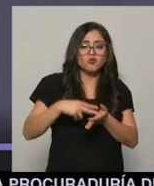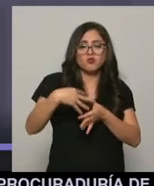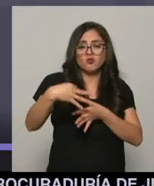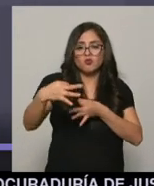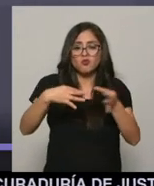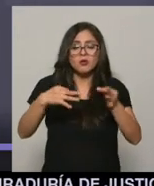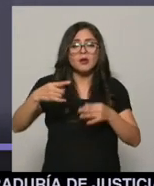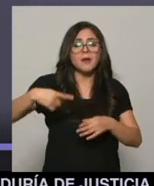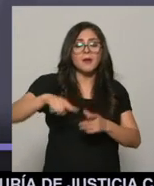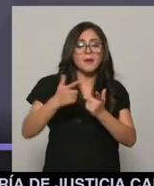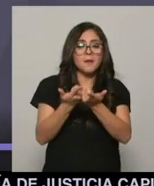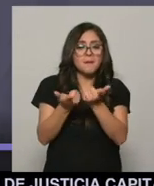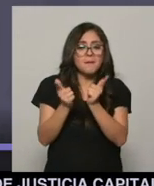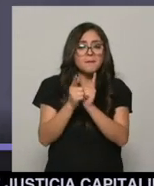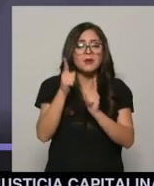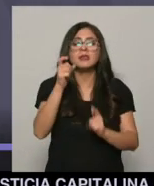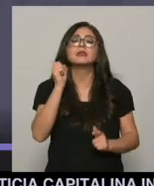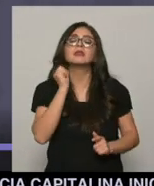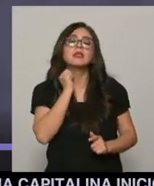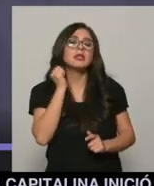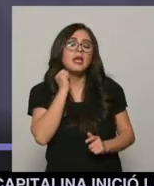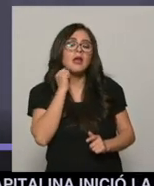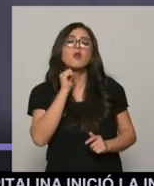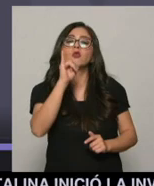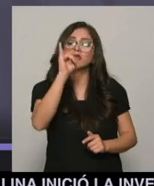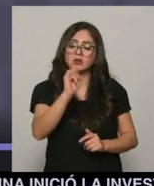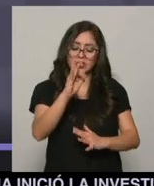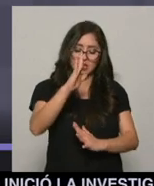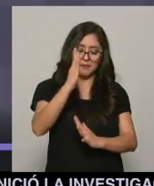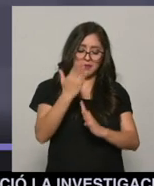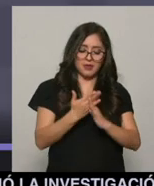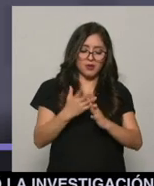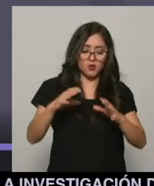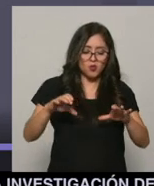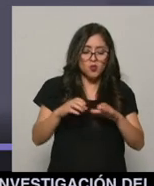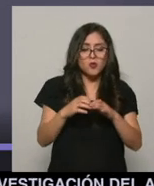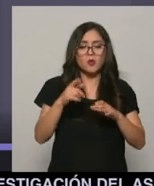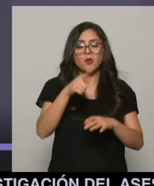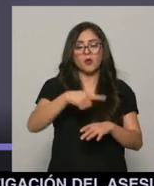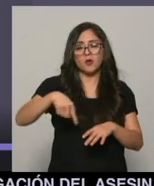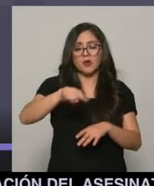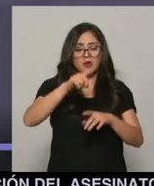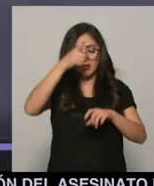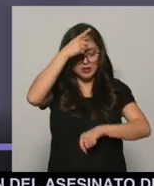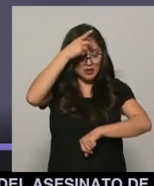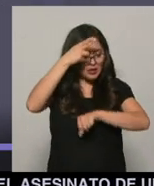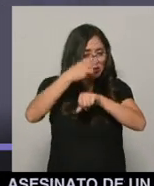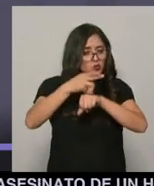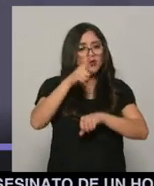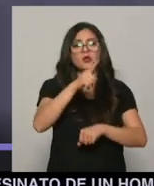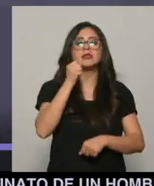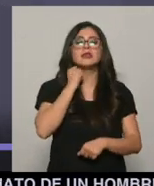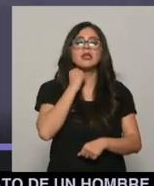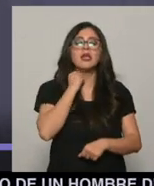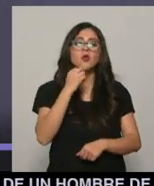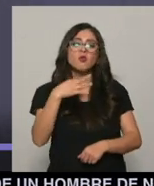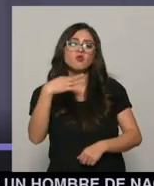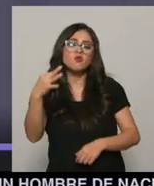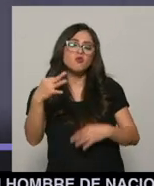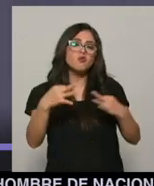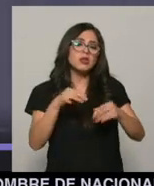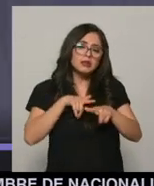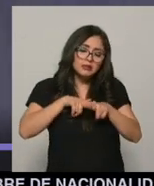la reelección de cerca de la mitad de los integrantes de la mesa directiva en el Senado. Y no solo eso, sino que en el